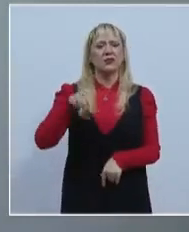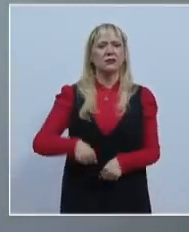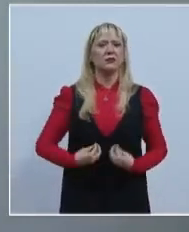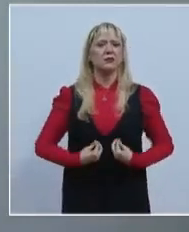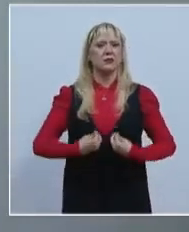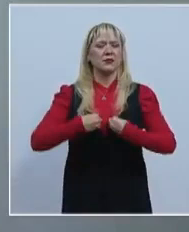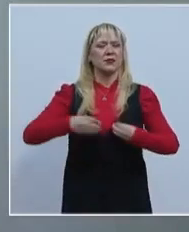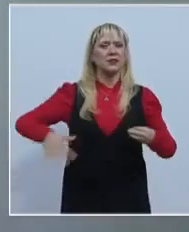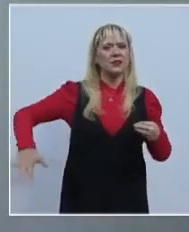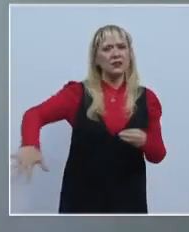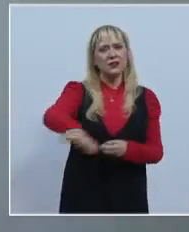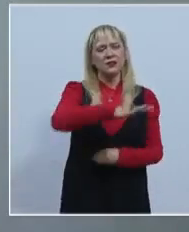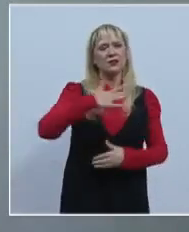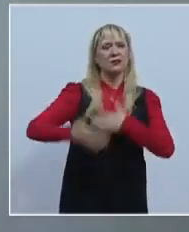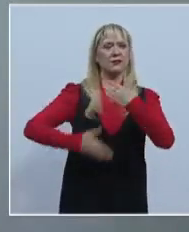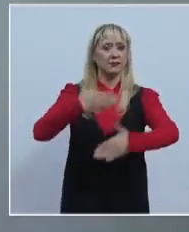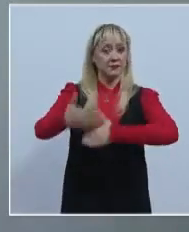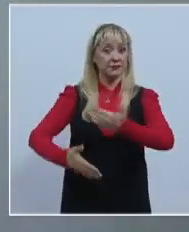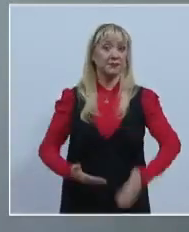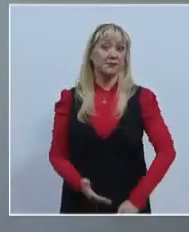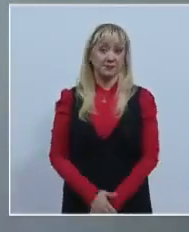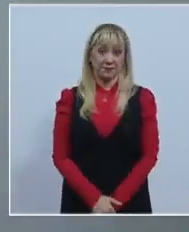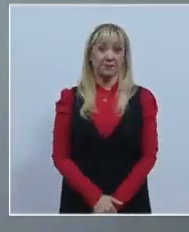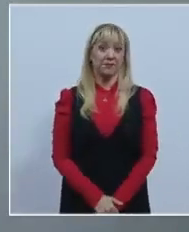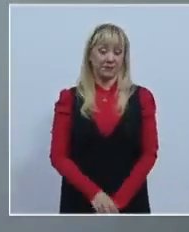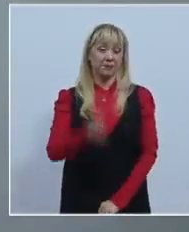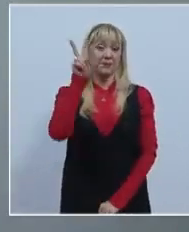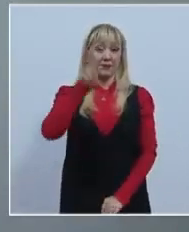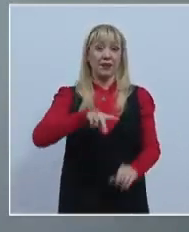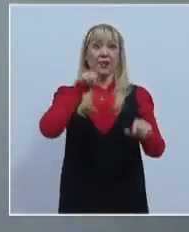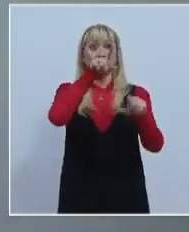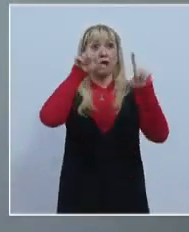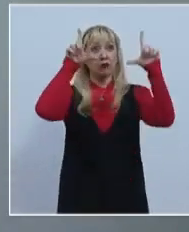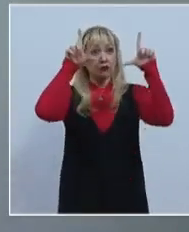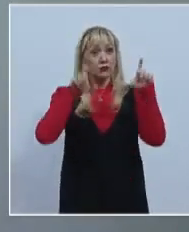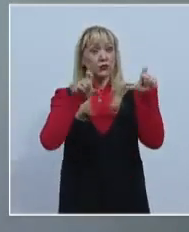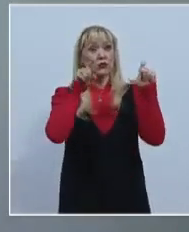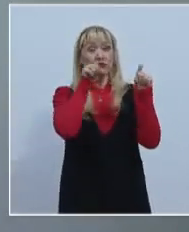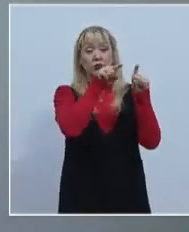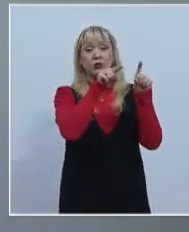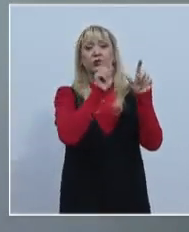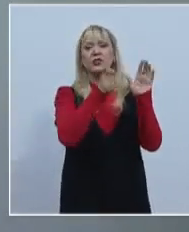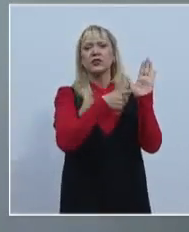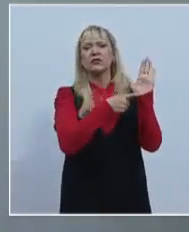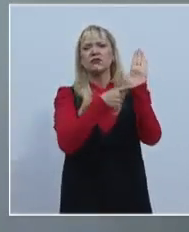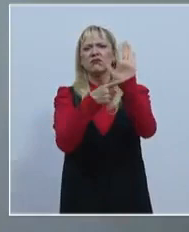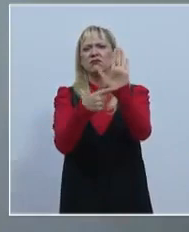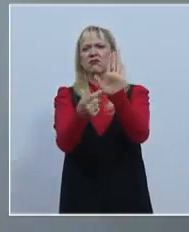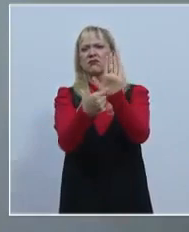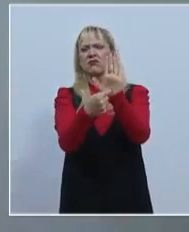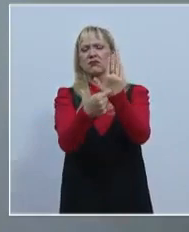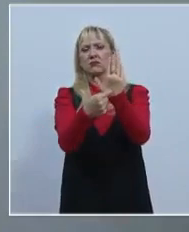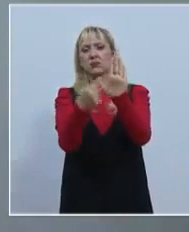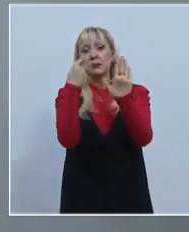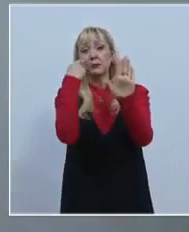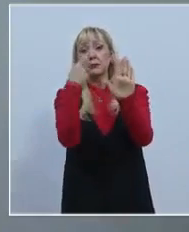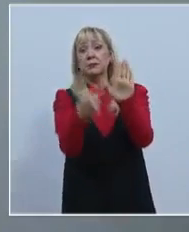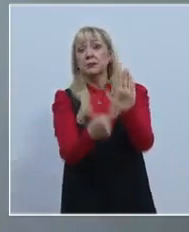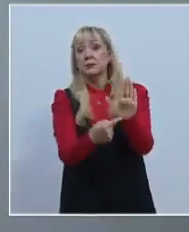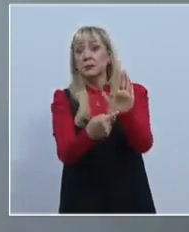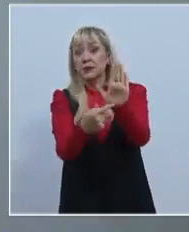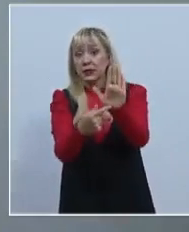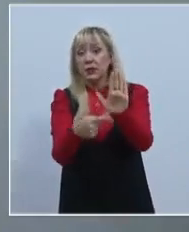de cosas en que vivimos. Porque la fotografía, por supuesto, se ocupa de señalar